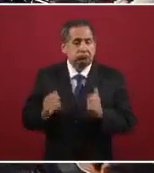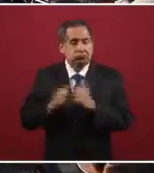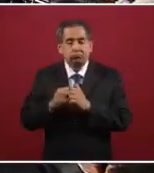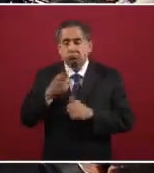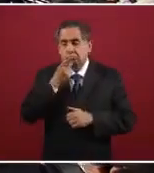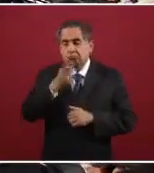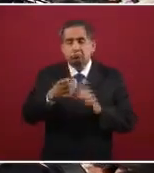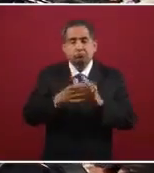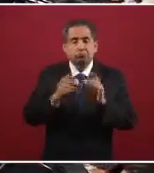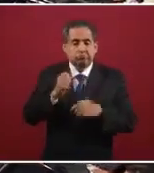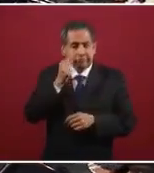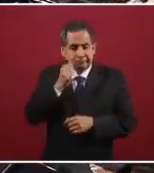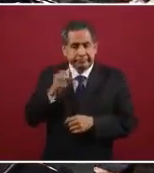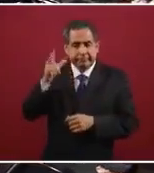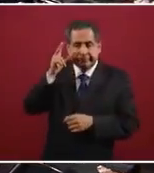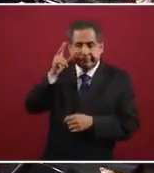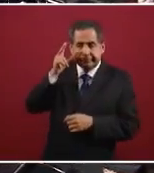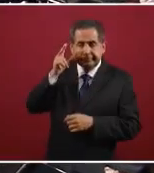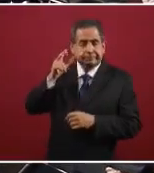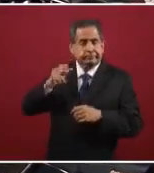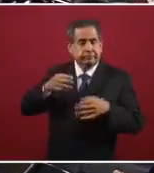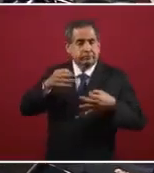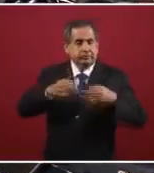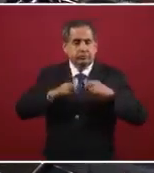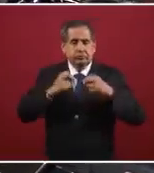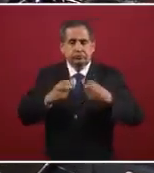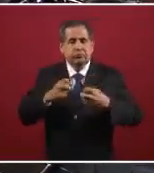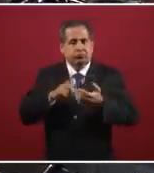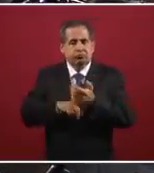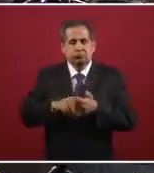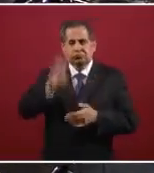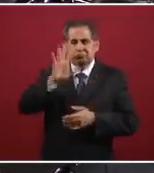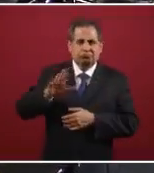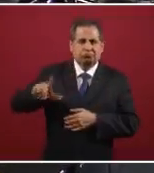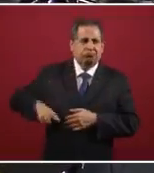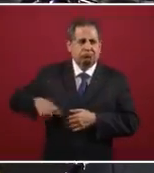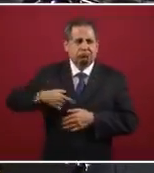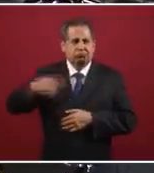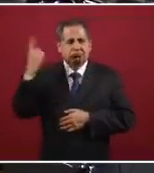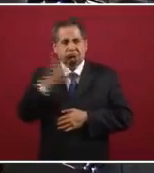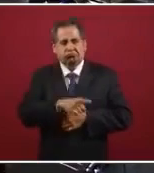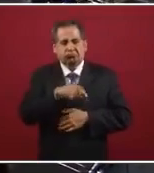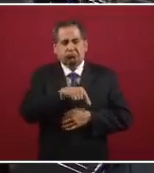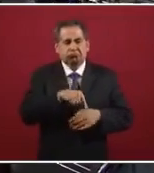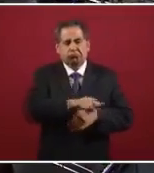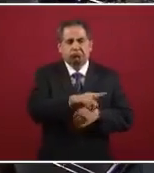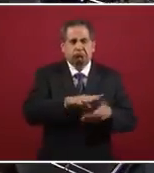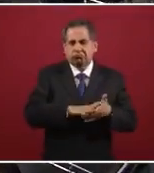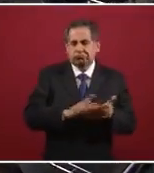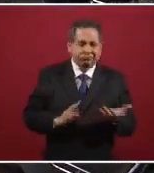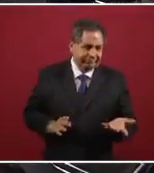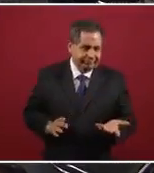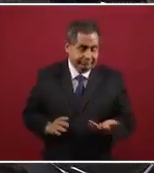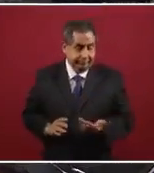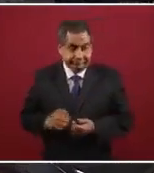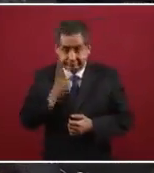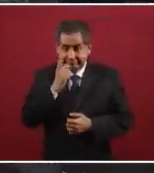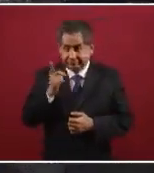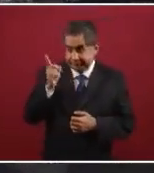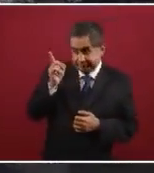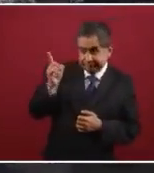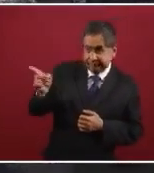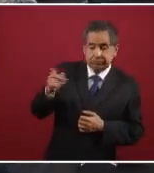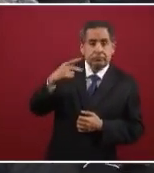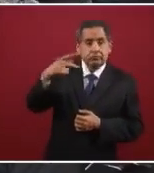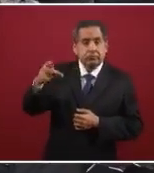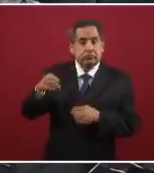calificó lo que pasó antier en los tribunales como un tribunal de Estado e incluso señaló a algún miembro de